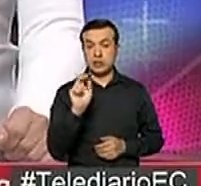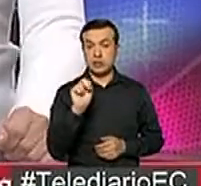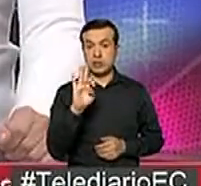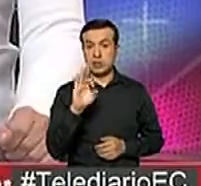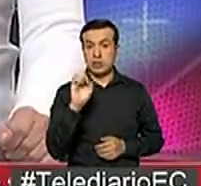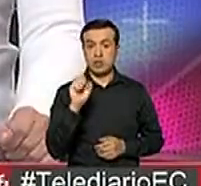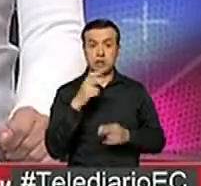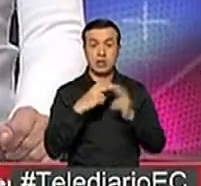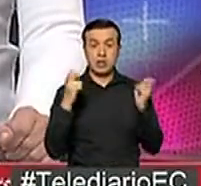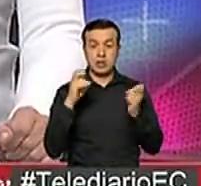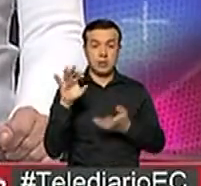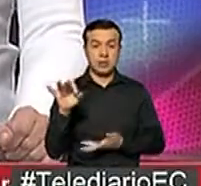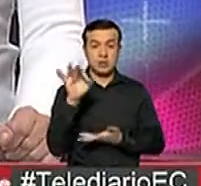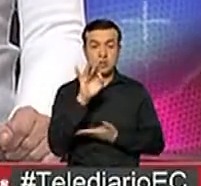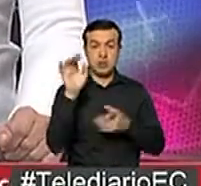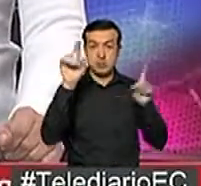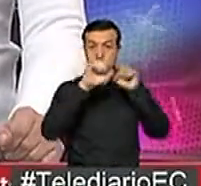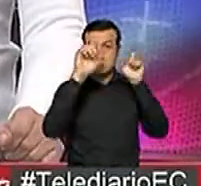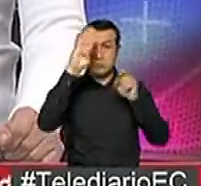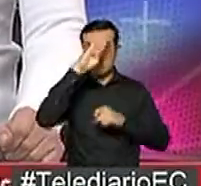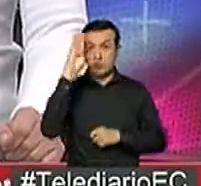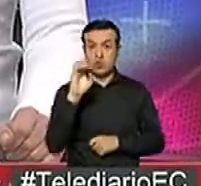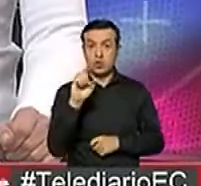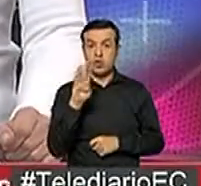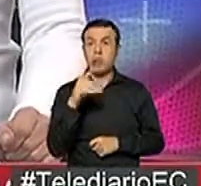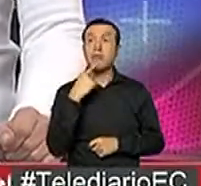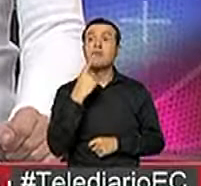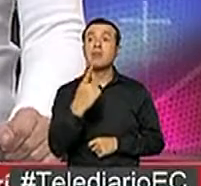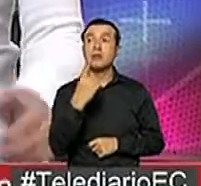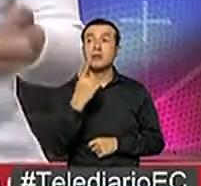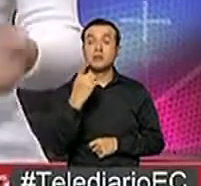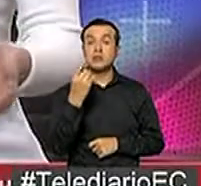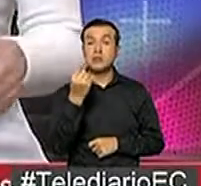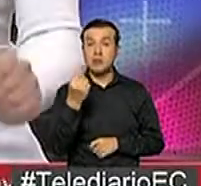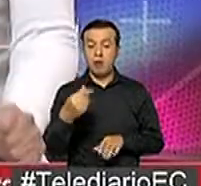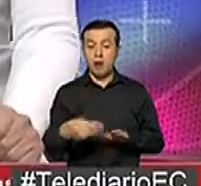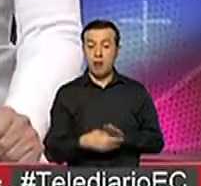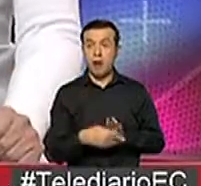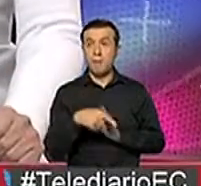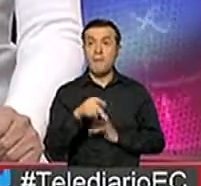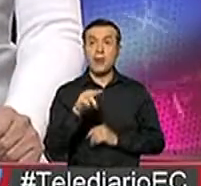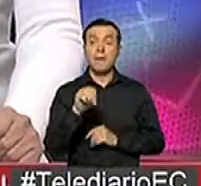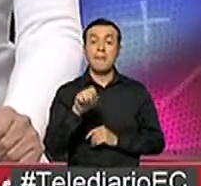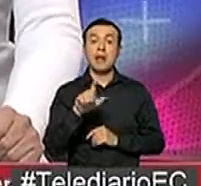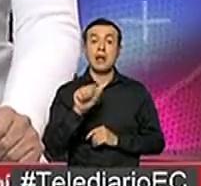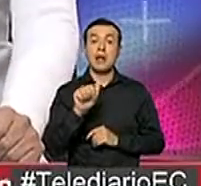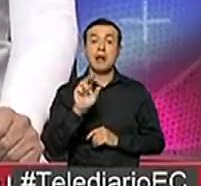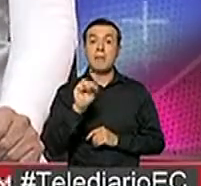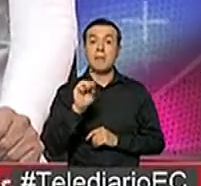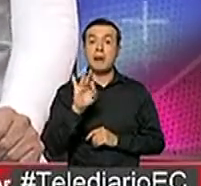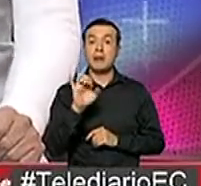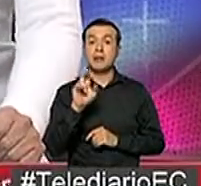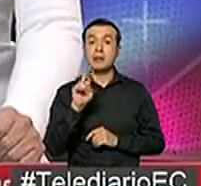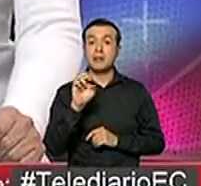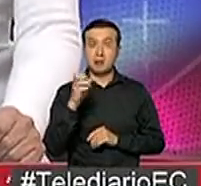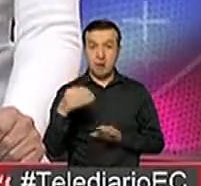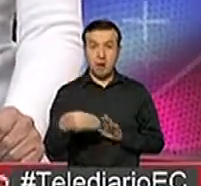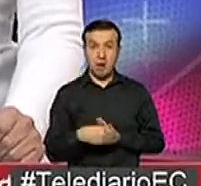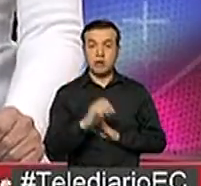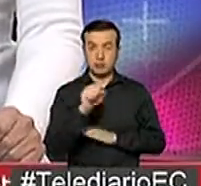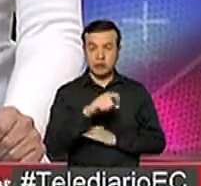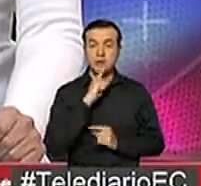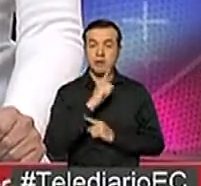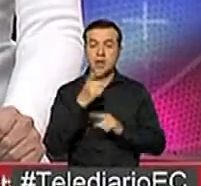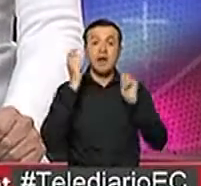de Odebrecht, confirmó la entrega de dinero a Pamela Martínez, ex asesora del expresidente Rafael Correa, para las campañas